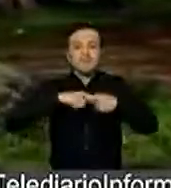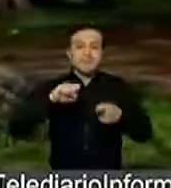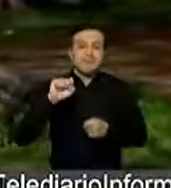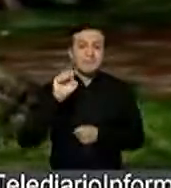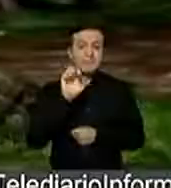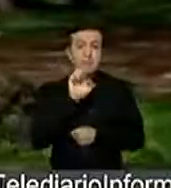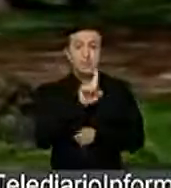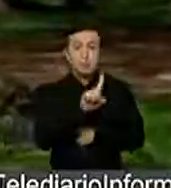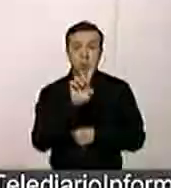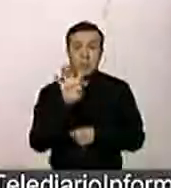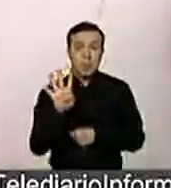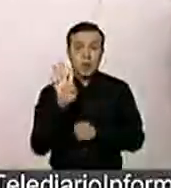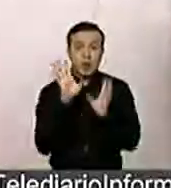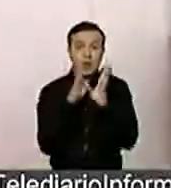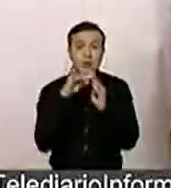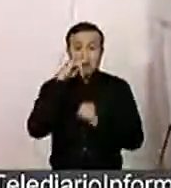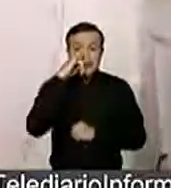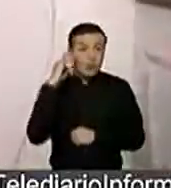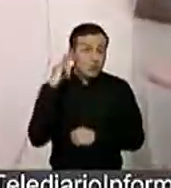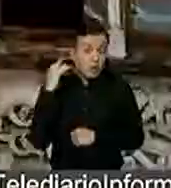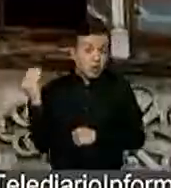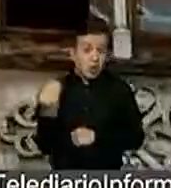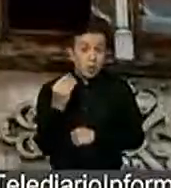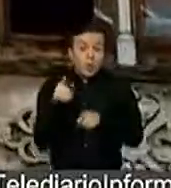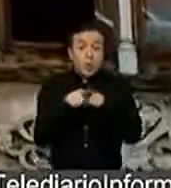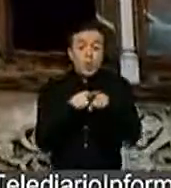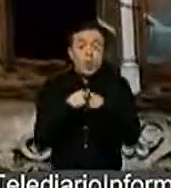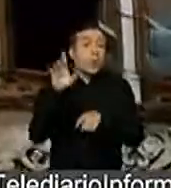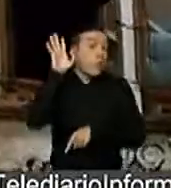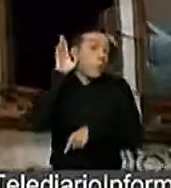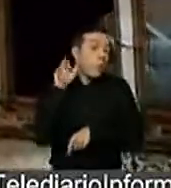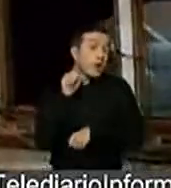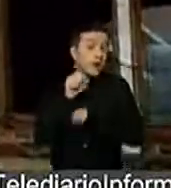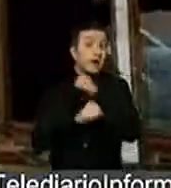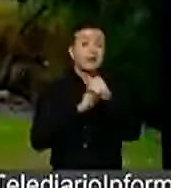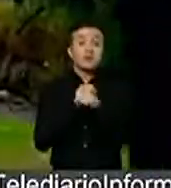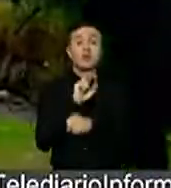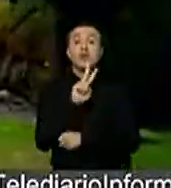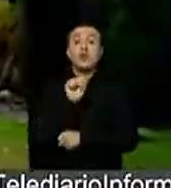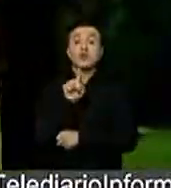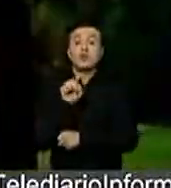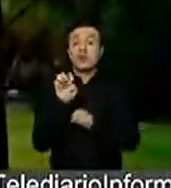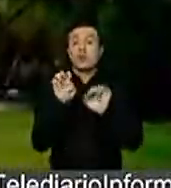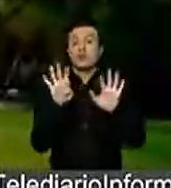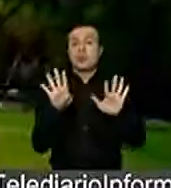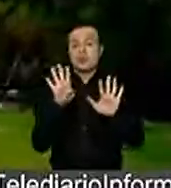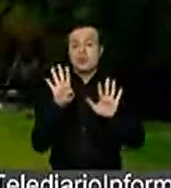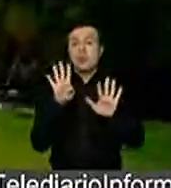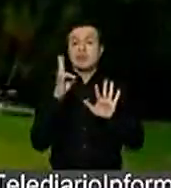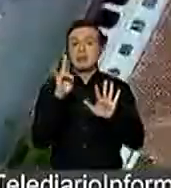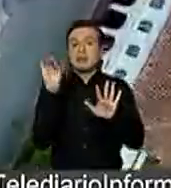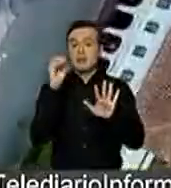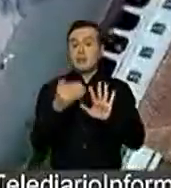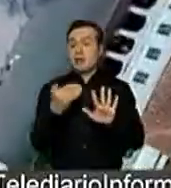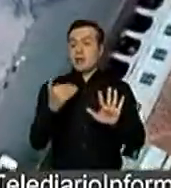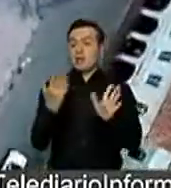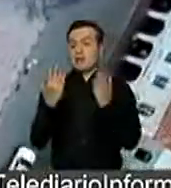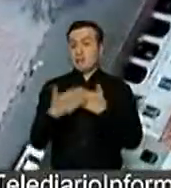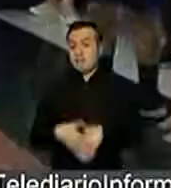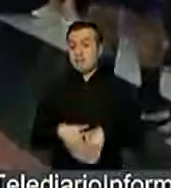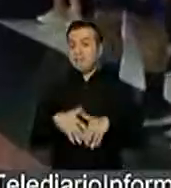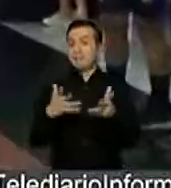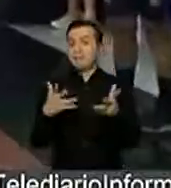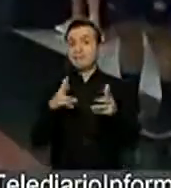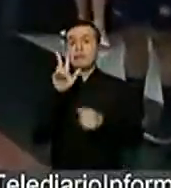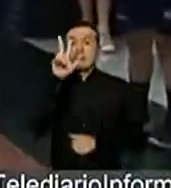de los Juegos Nacionales de Menores Cuenca 2019, que debían finalizar el próximo 17 de octubre. Más